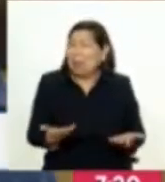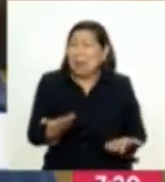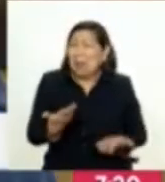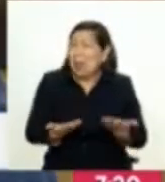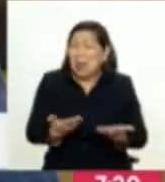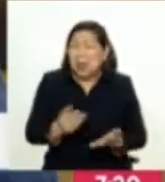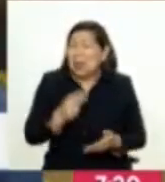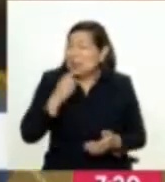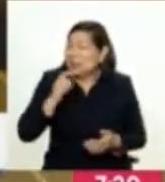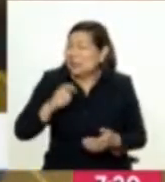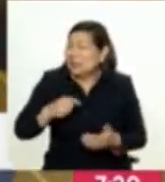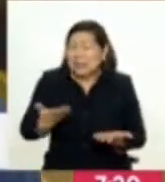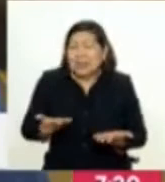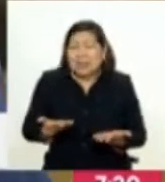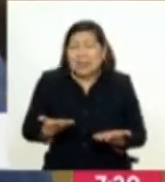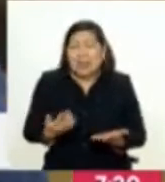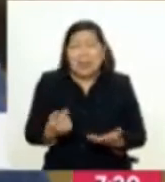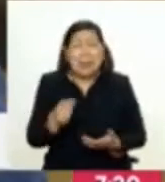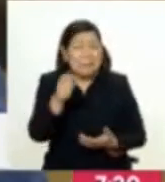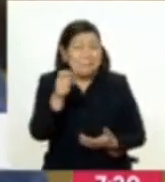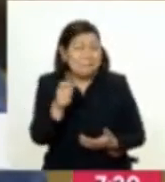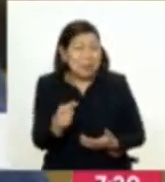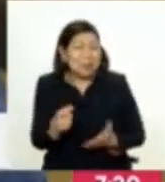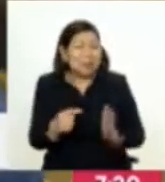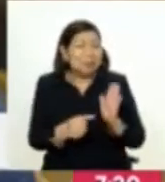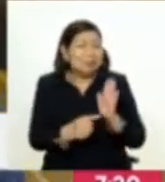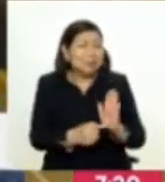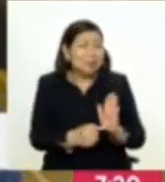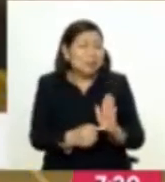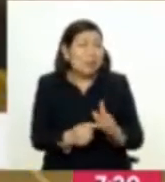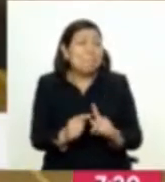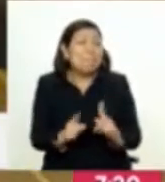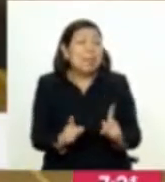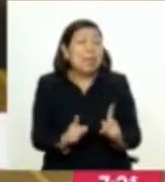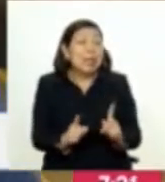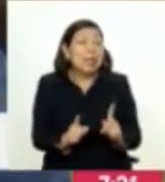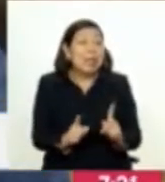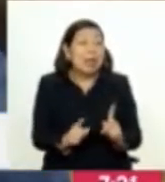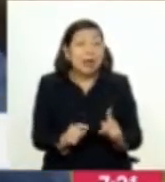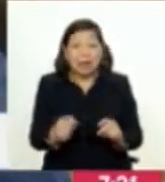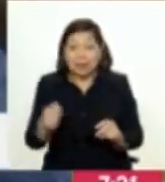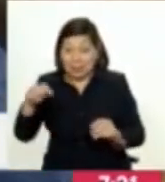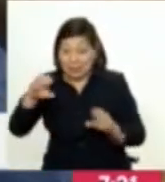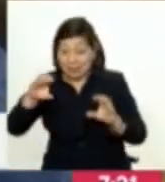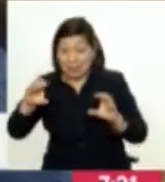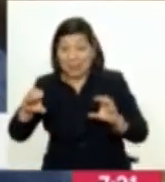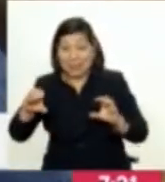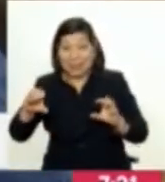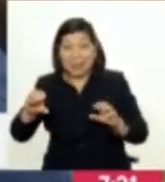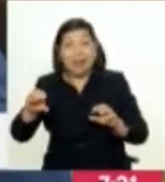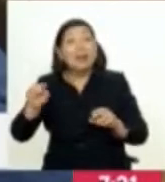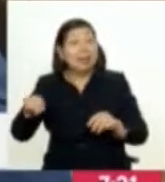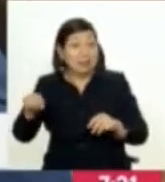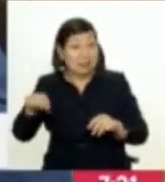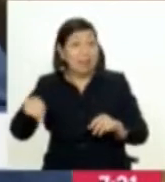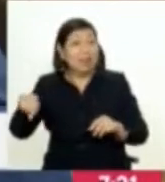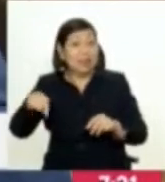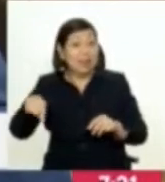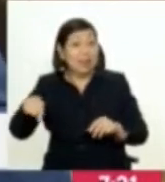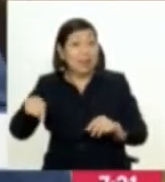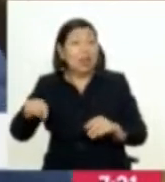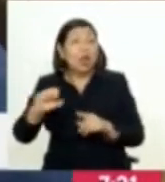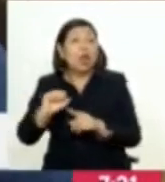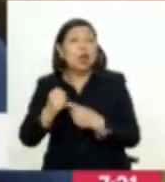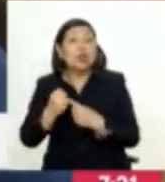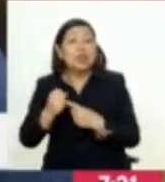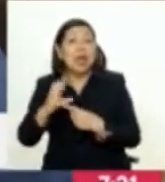no necesariamente ese individuo representa un colectivo. Pero la tercera parte es la sustantiva también, es la parte de la